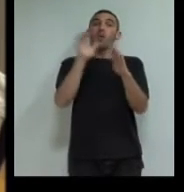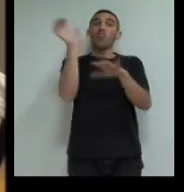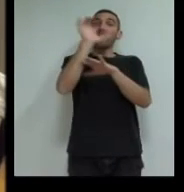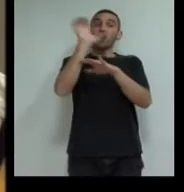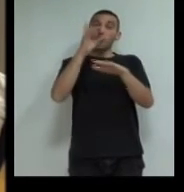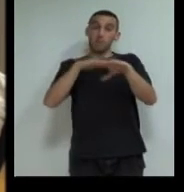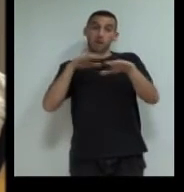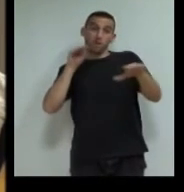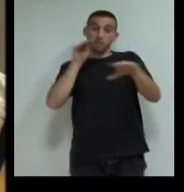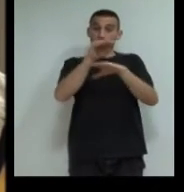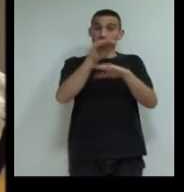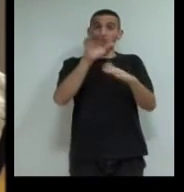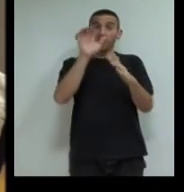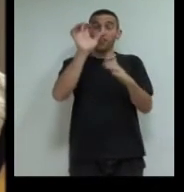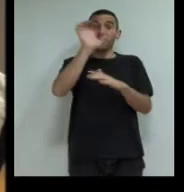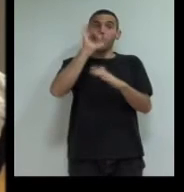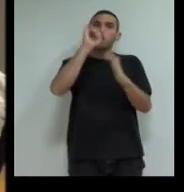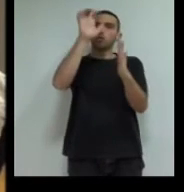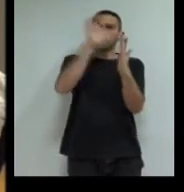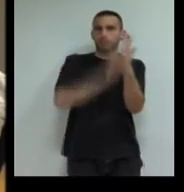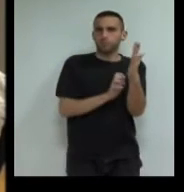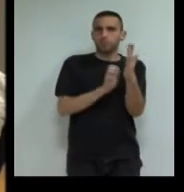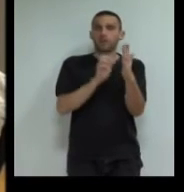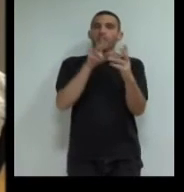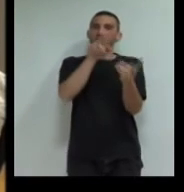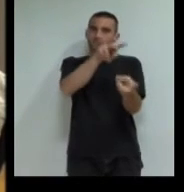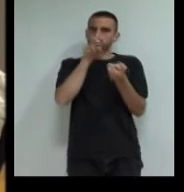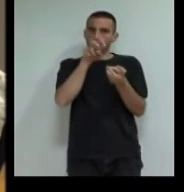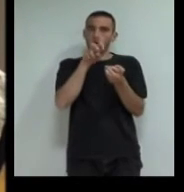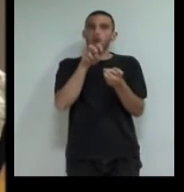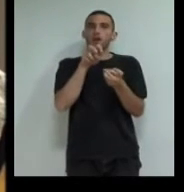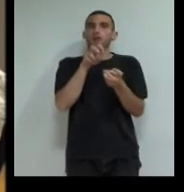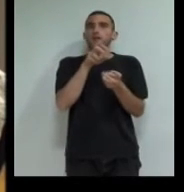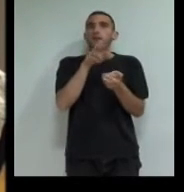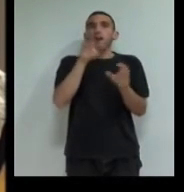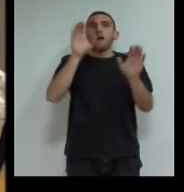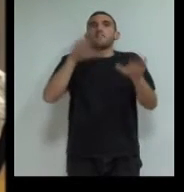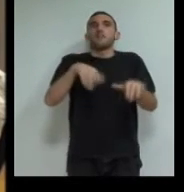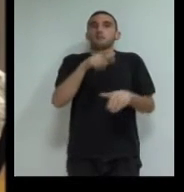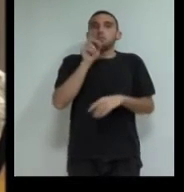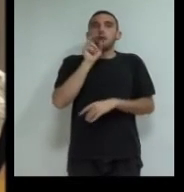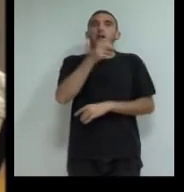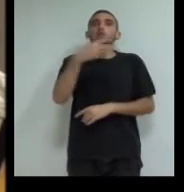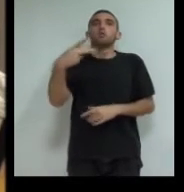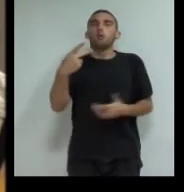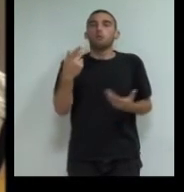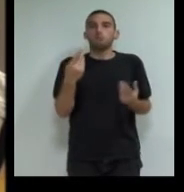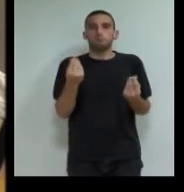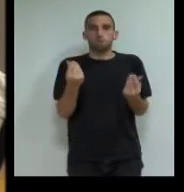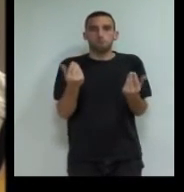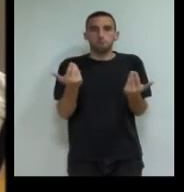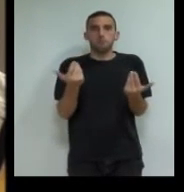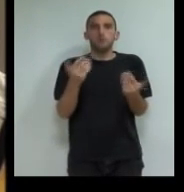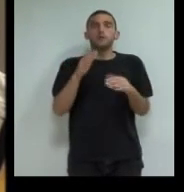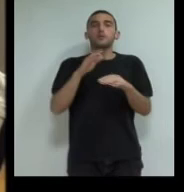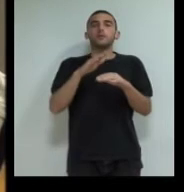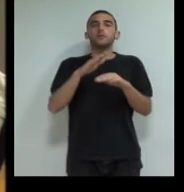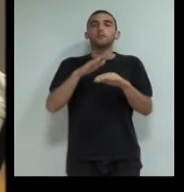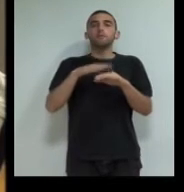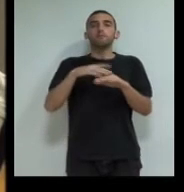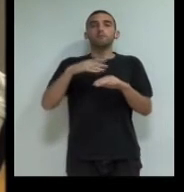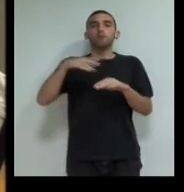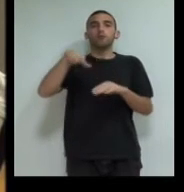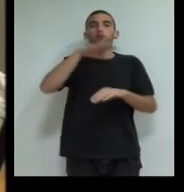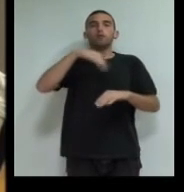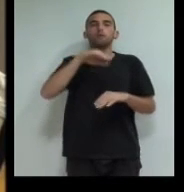los productores cinematográficos. Se ha cerrado en falso porque todos han salido diciendo lo que querían decir, pero